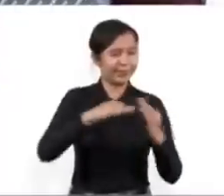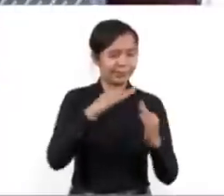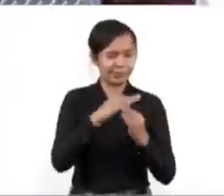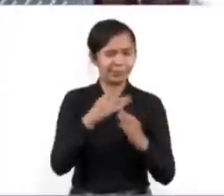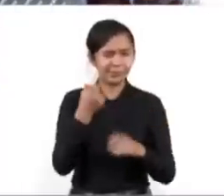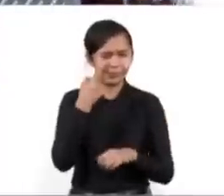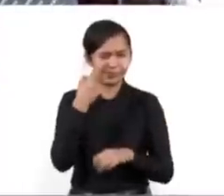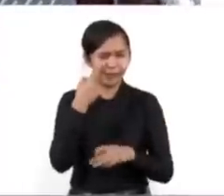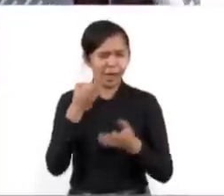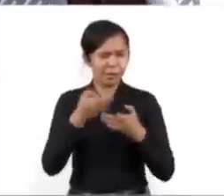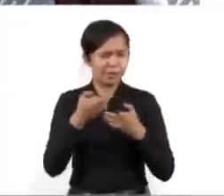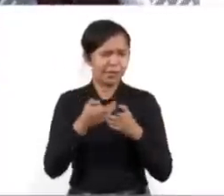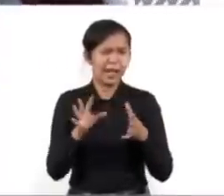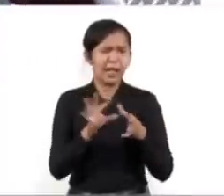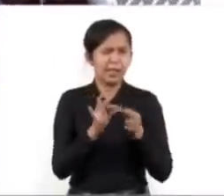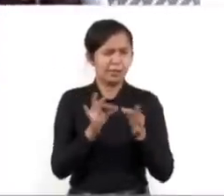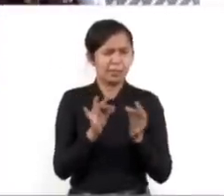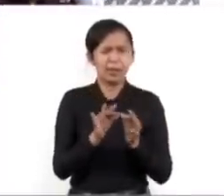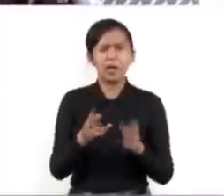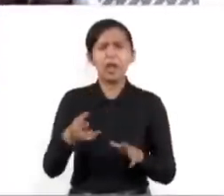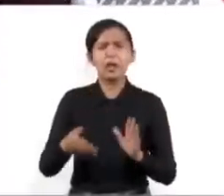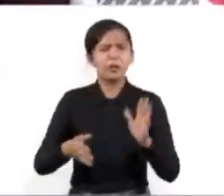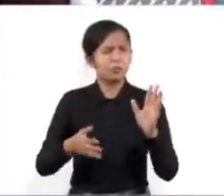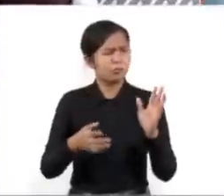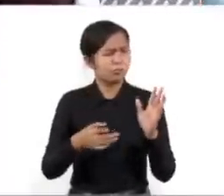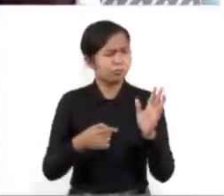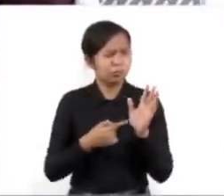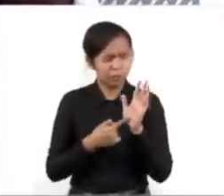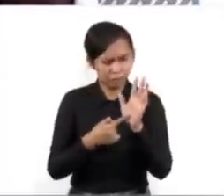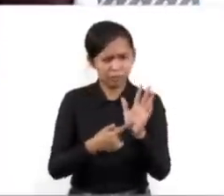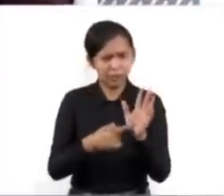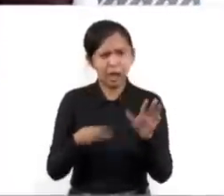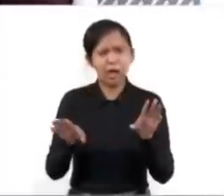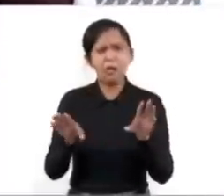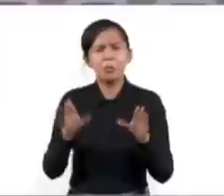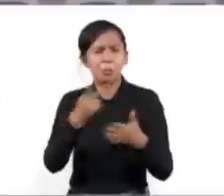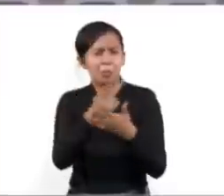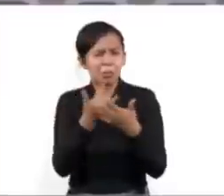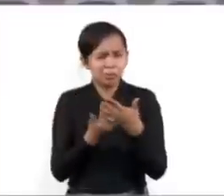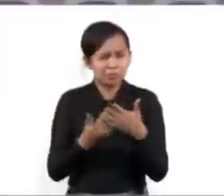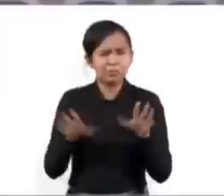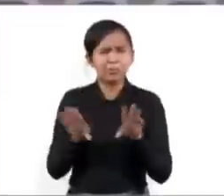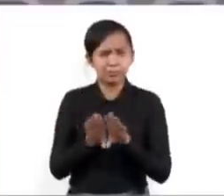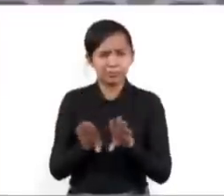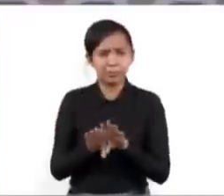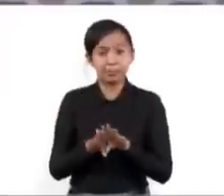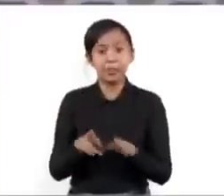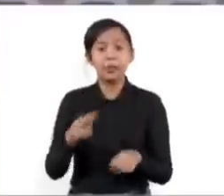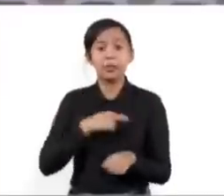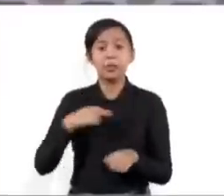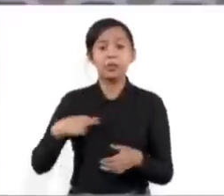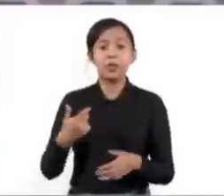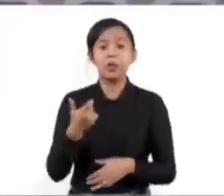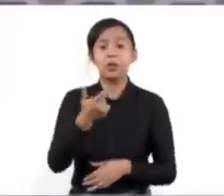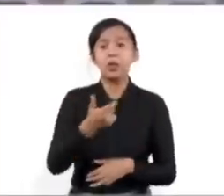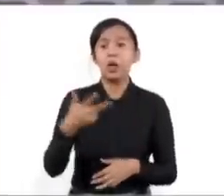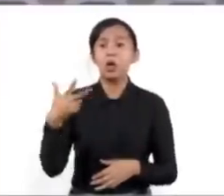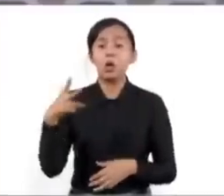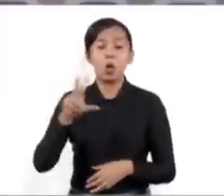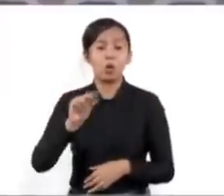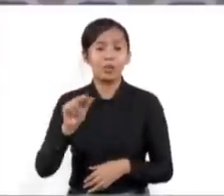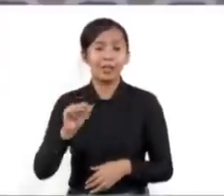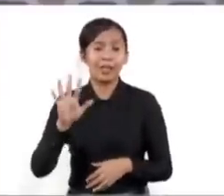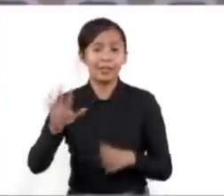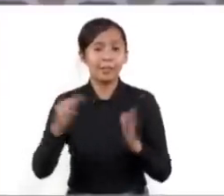Pues a continuación les describo en qué consistió este proyecto. Tiene una inversión de 85 millones de pesos, tiene